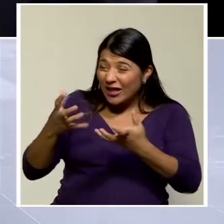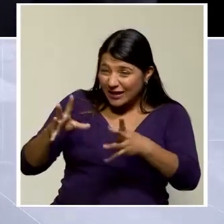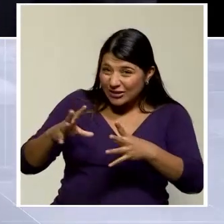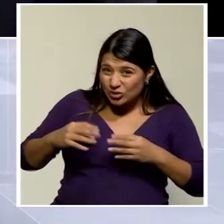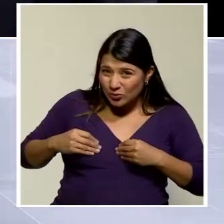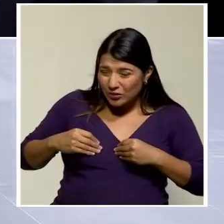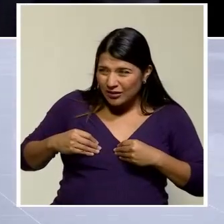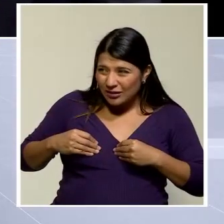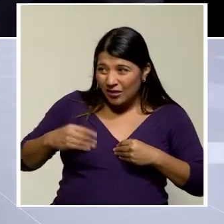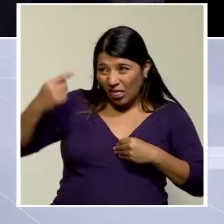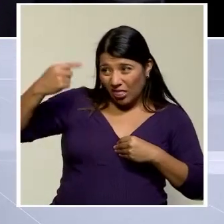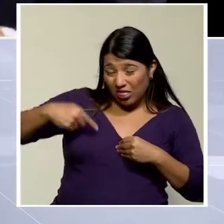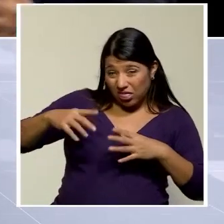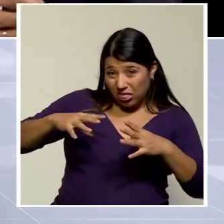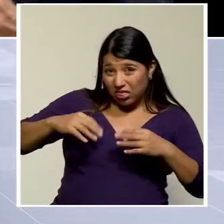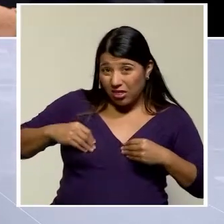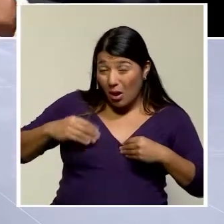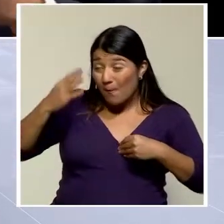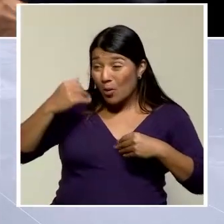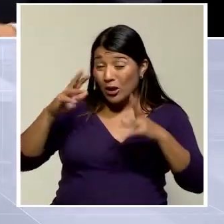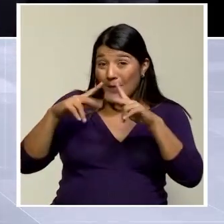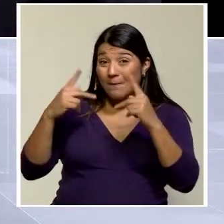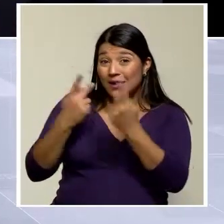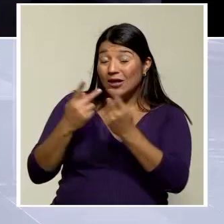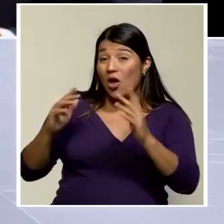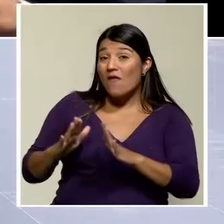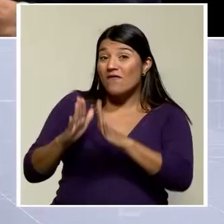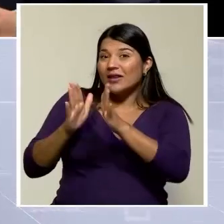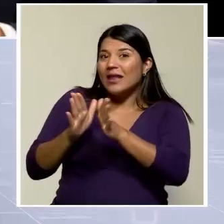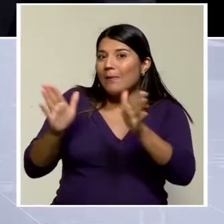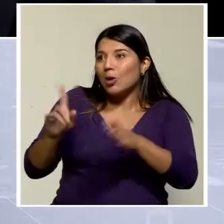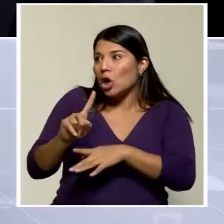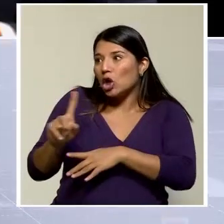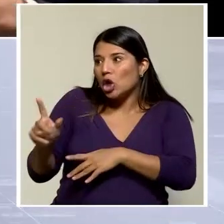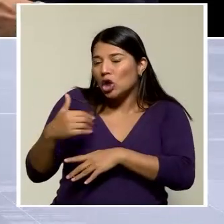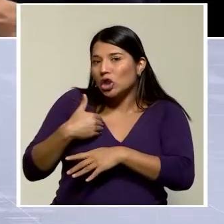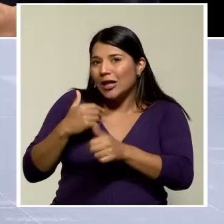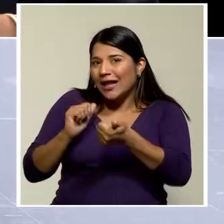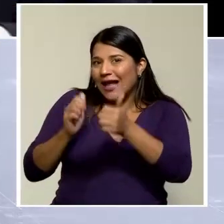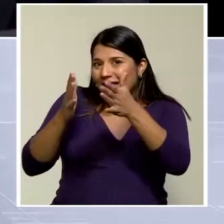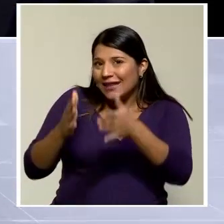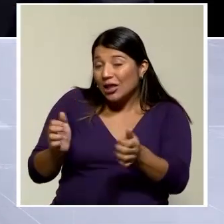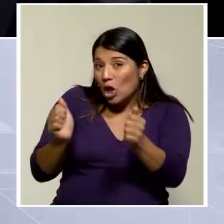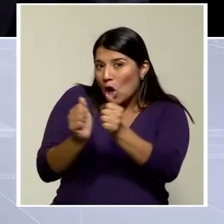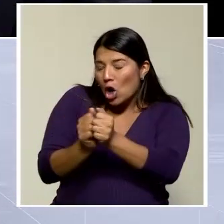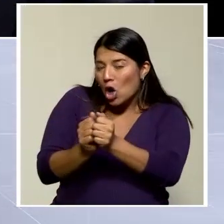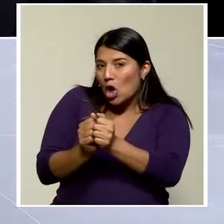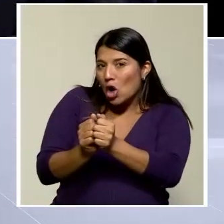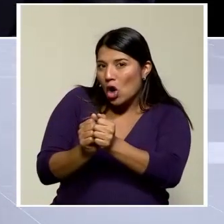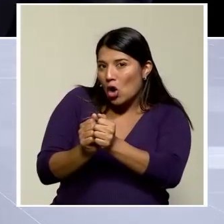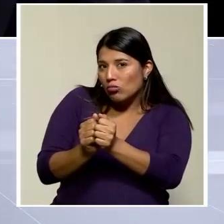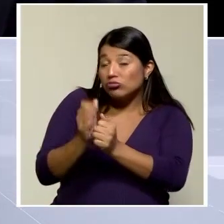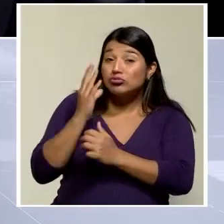asumir porque el Frente Amplio no tenía un candidato suficientemente conocido.